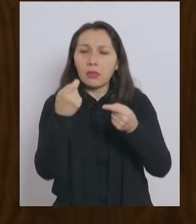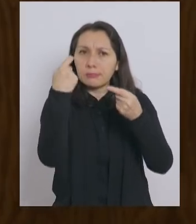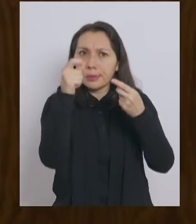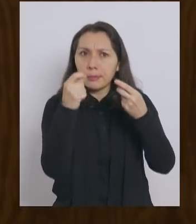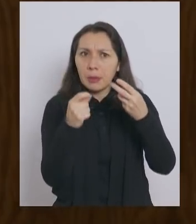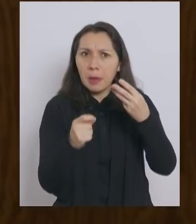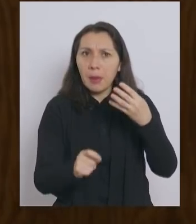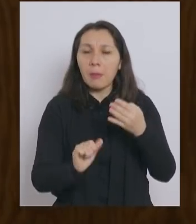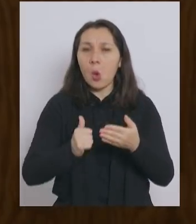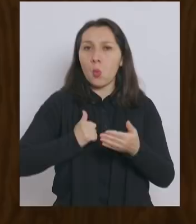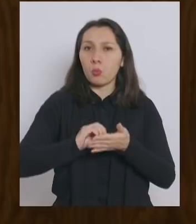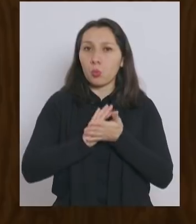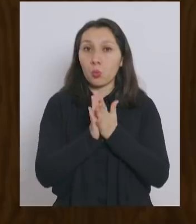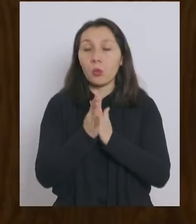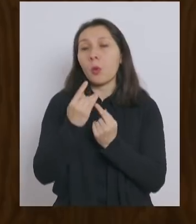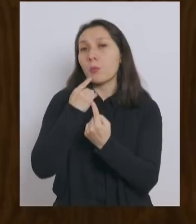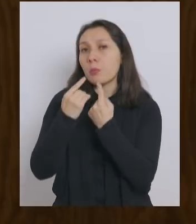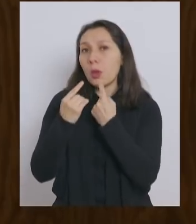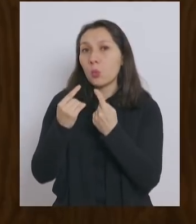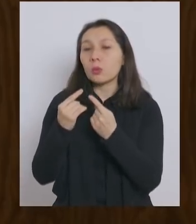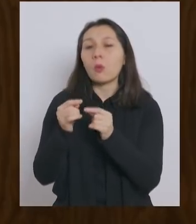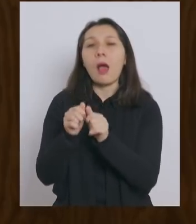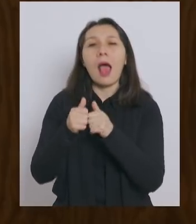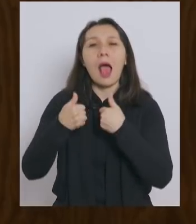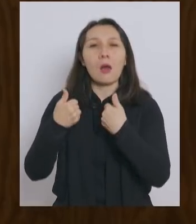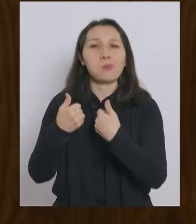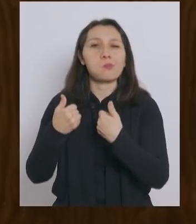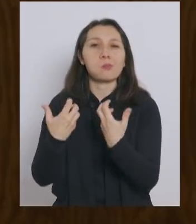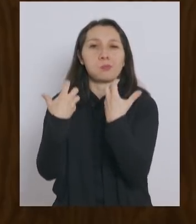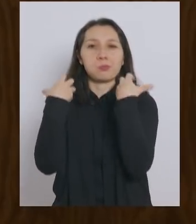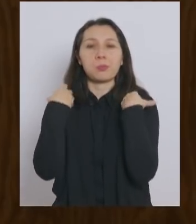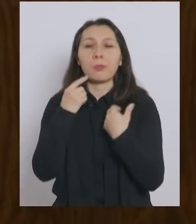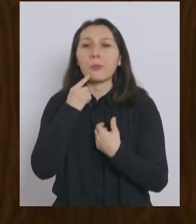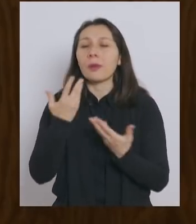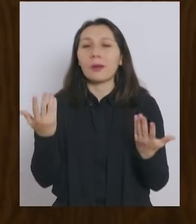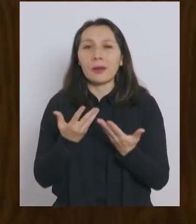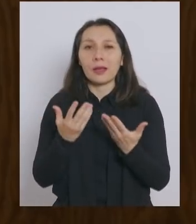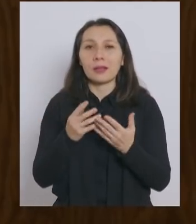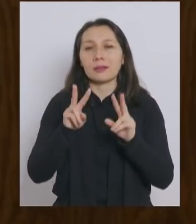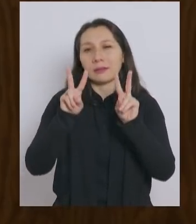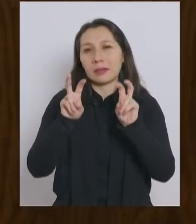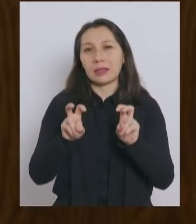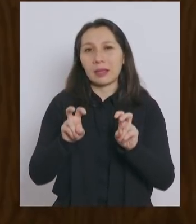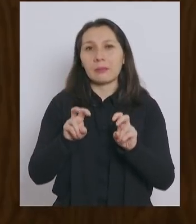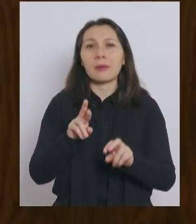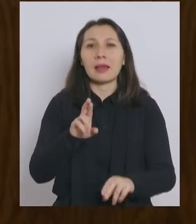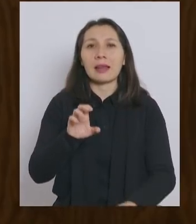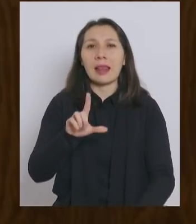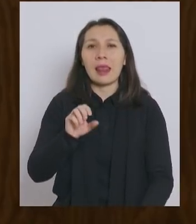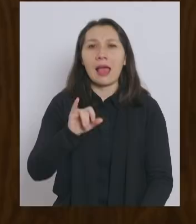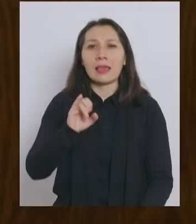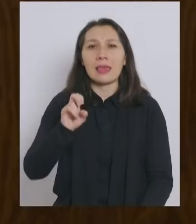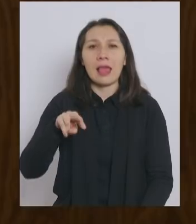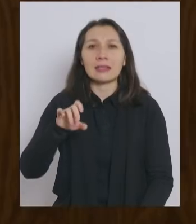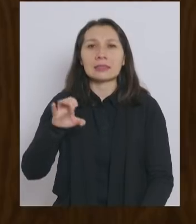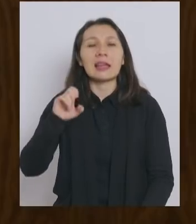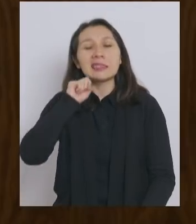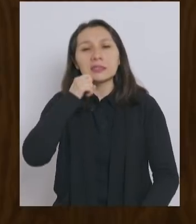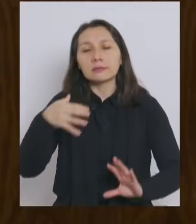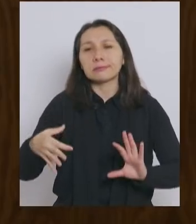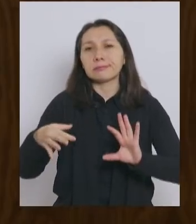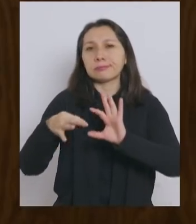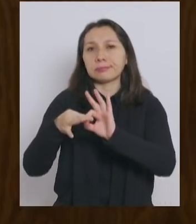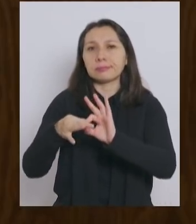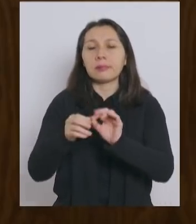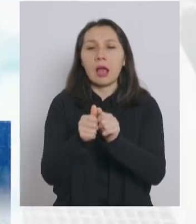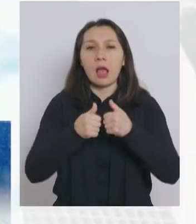fijado. Esta consulta a la autoridad responsable también se basa en este concepto de reliance entre autoridades, que es